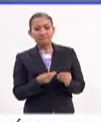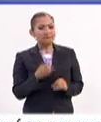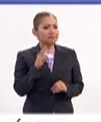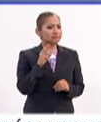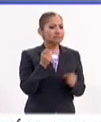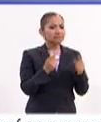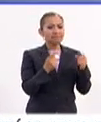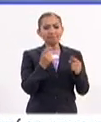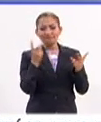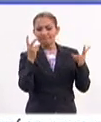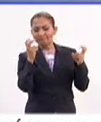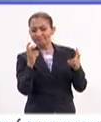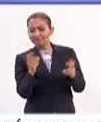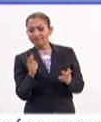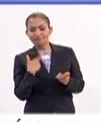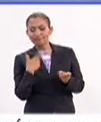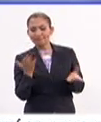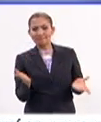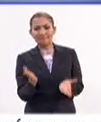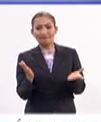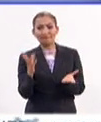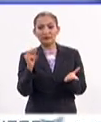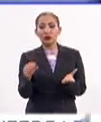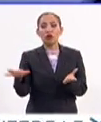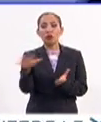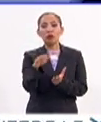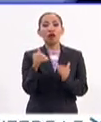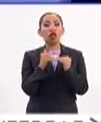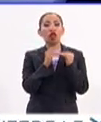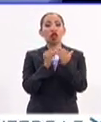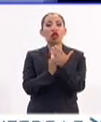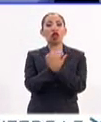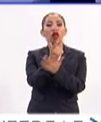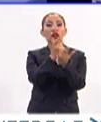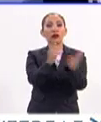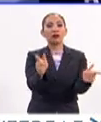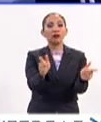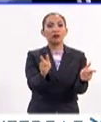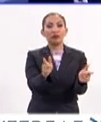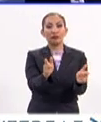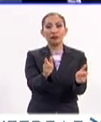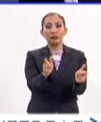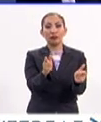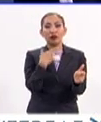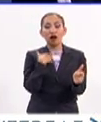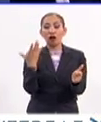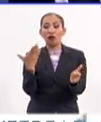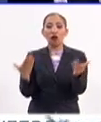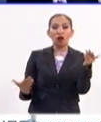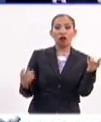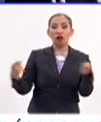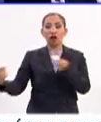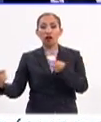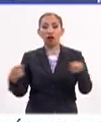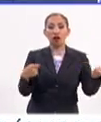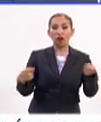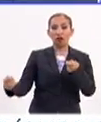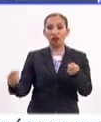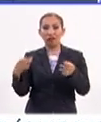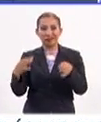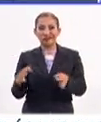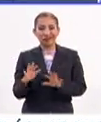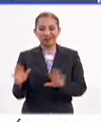mucho ciertas cuestiones que no promovieran una democracia liberal con pesos y contrapesos